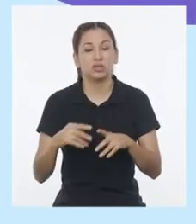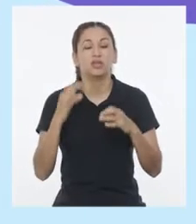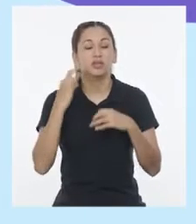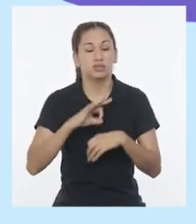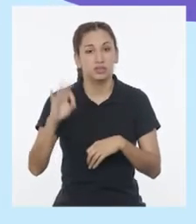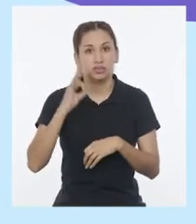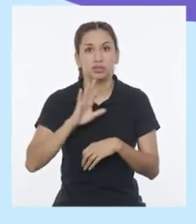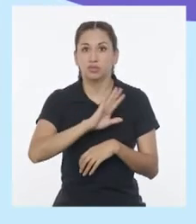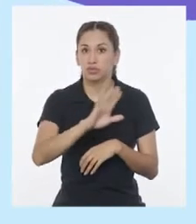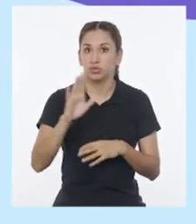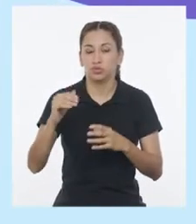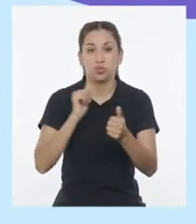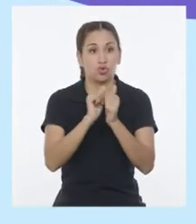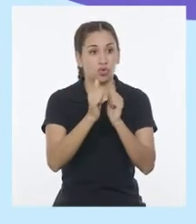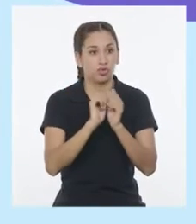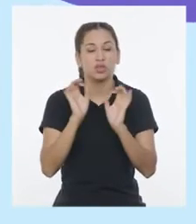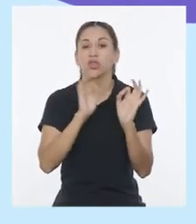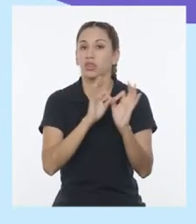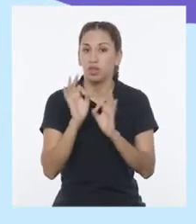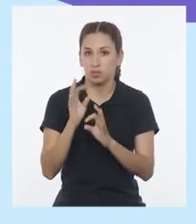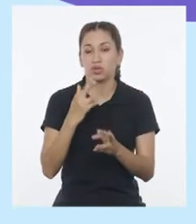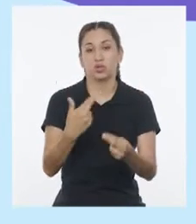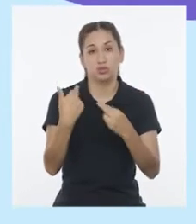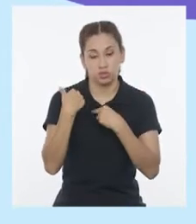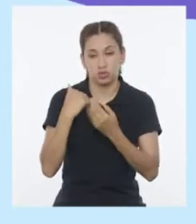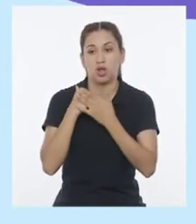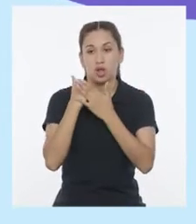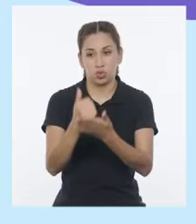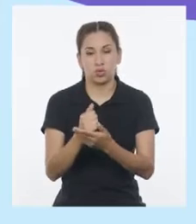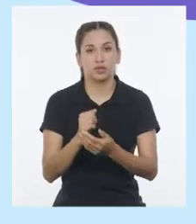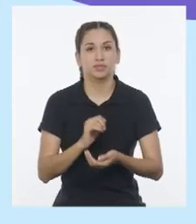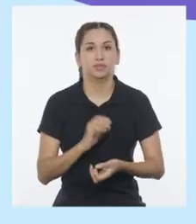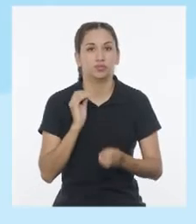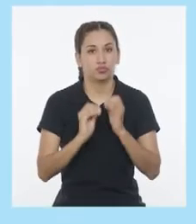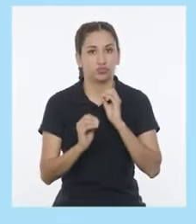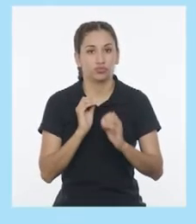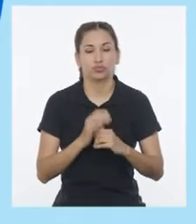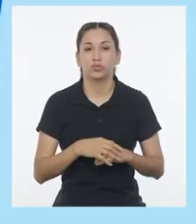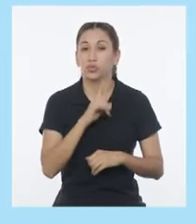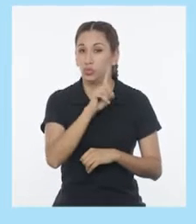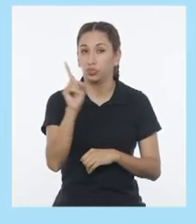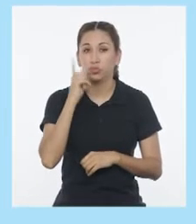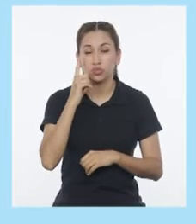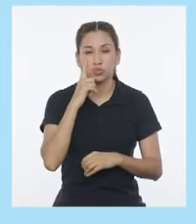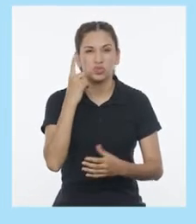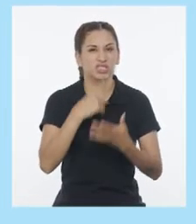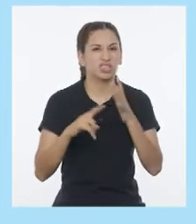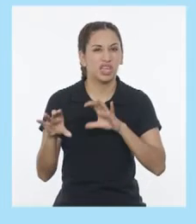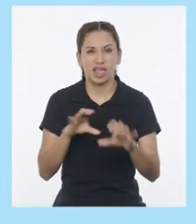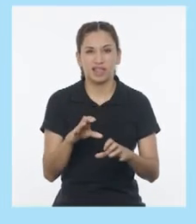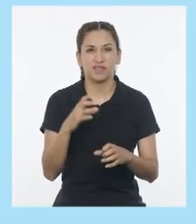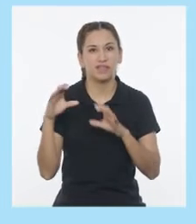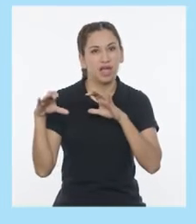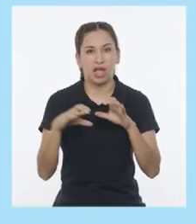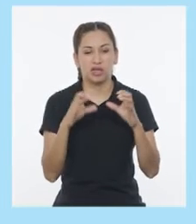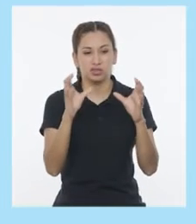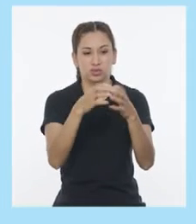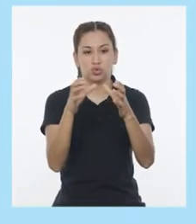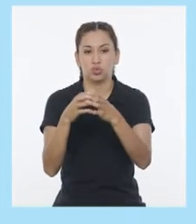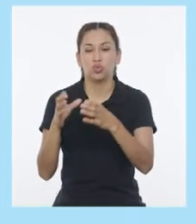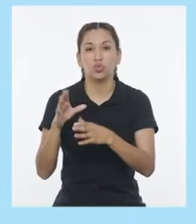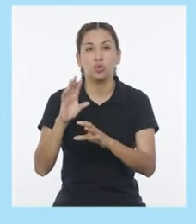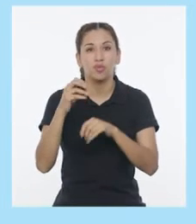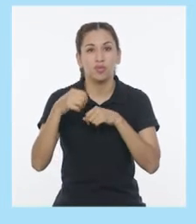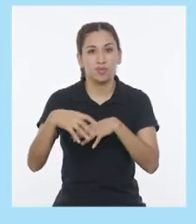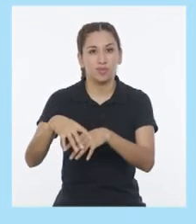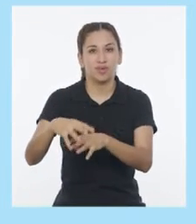y cuando estén dentro de sus competencias y posibilidades resolverlas. ¿Conoces qué actividades realiza la organización de